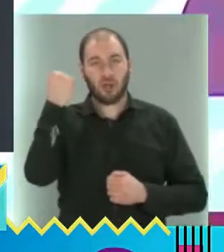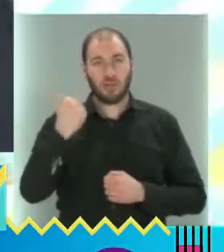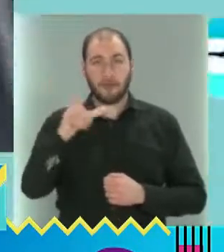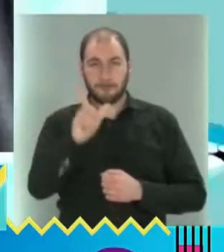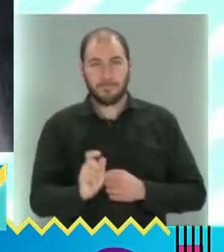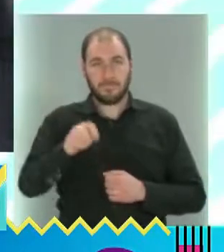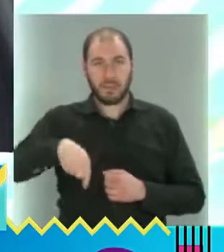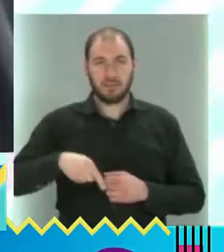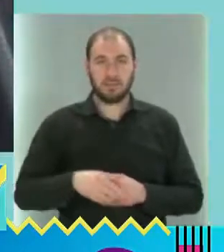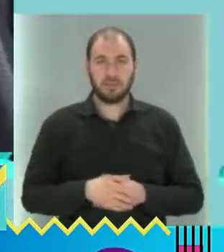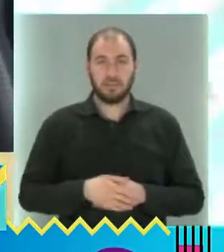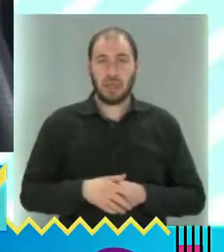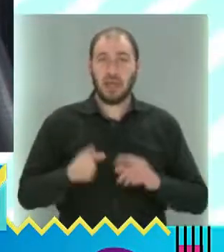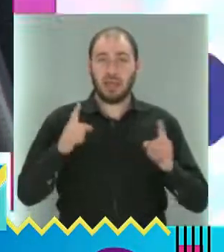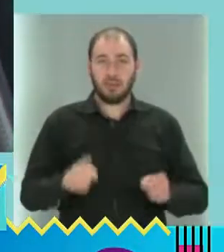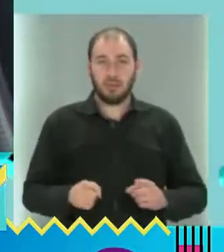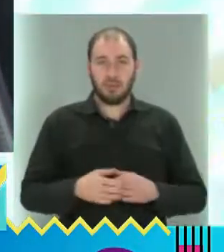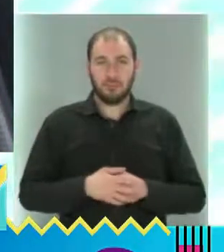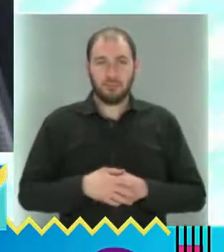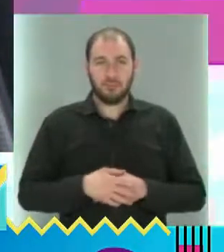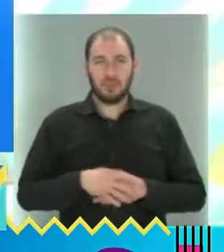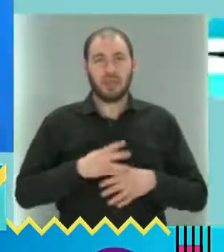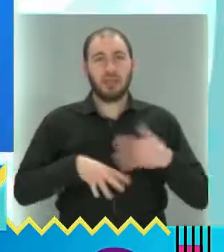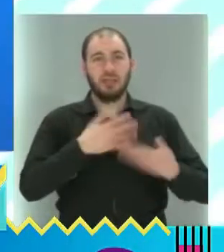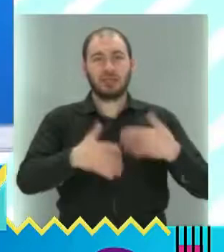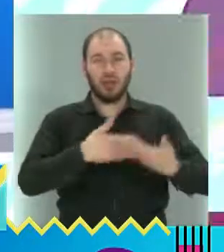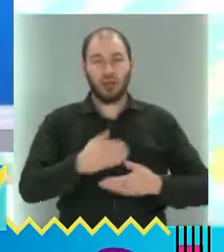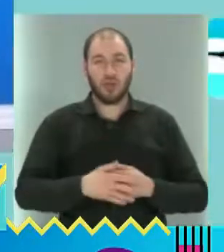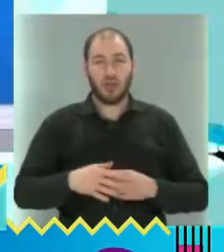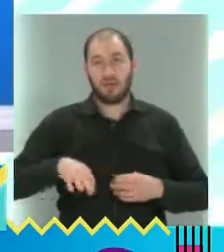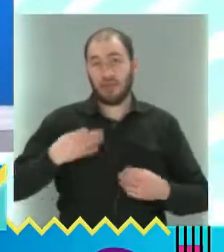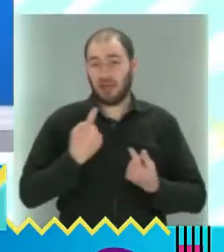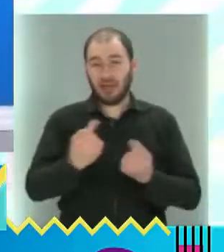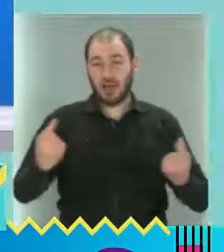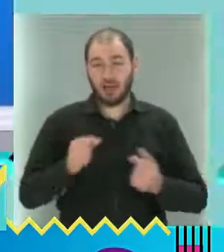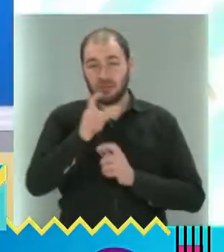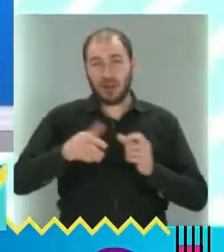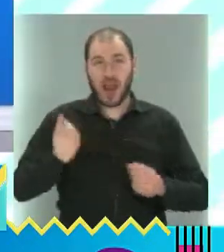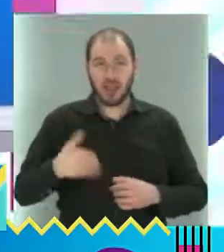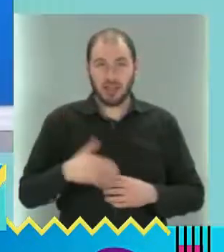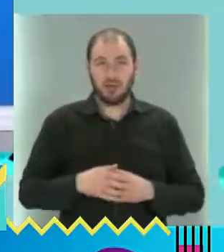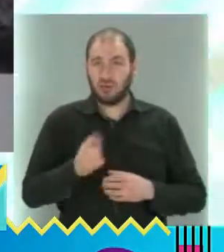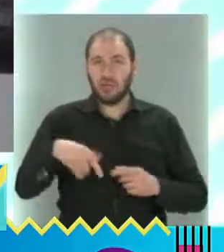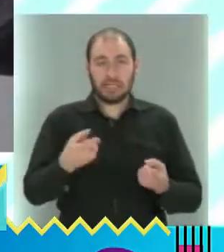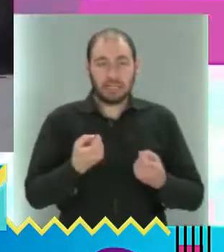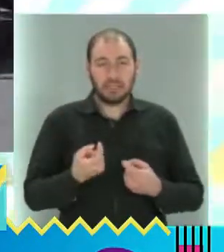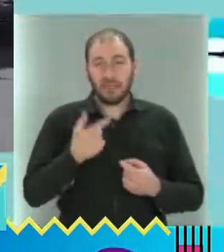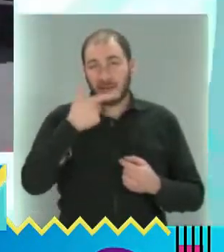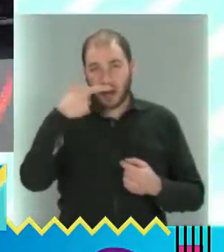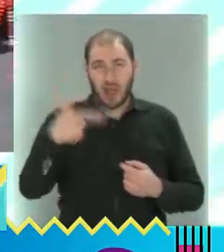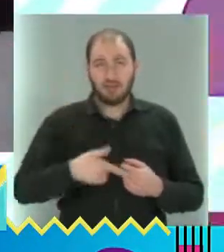un país y para el desarrollo de la vida de cada uno de los argentinos, que necesitamos el